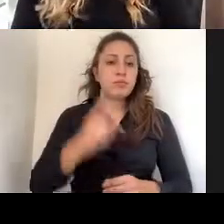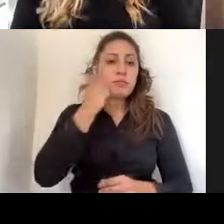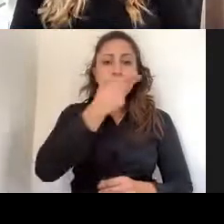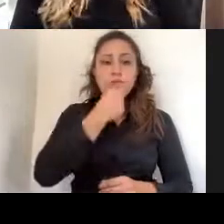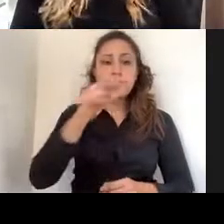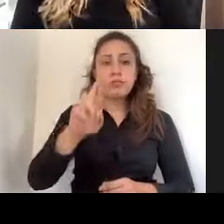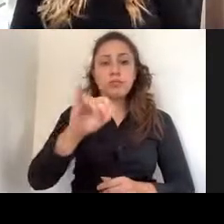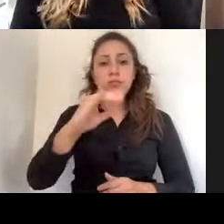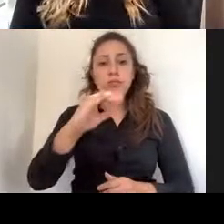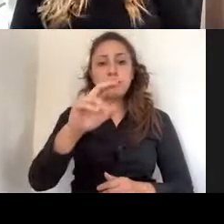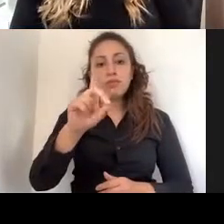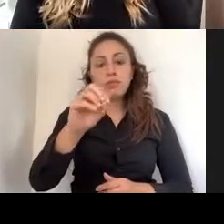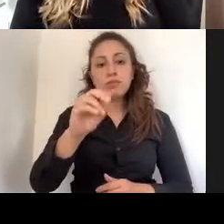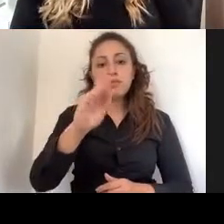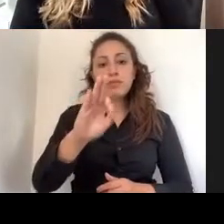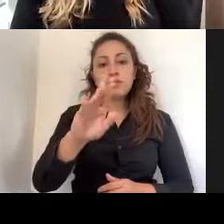Ricardo Fuentes.